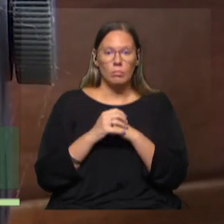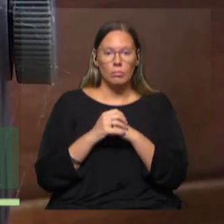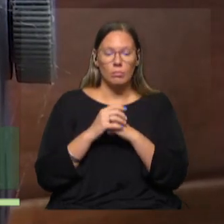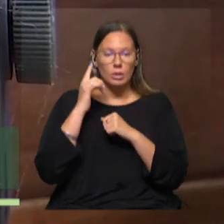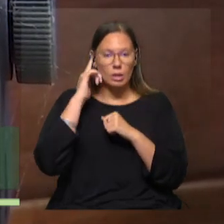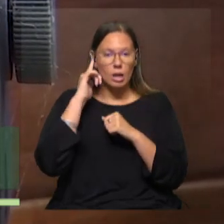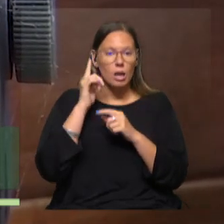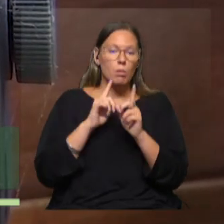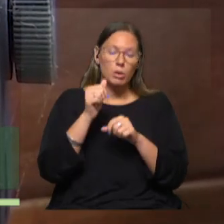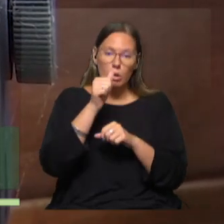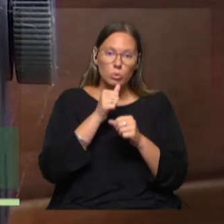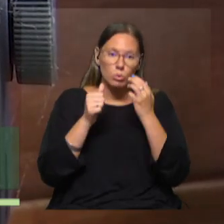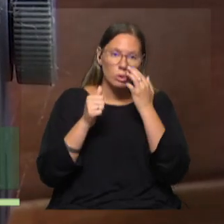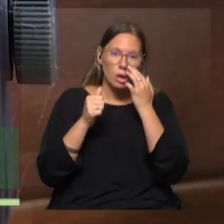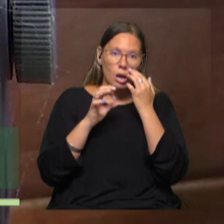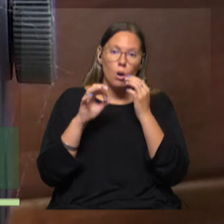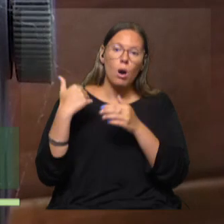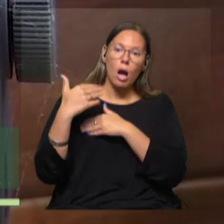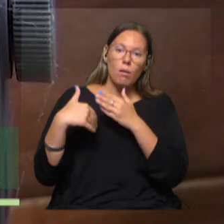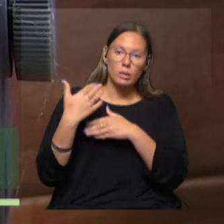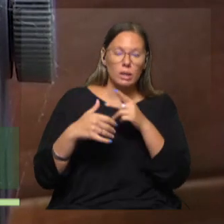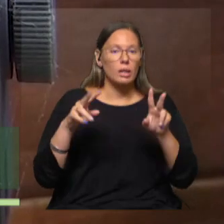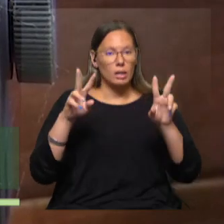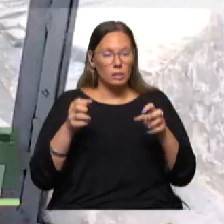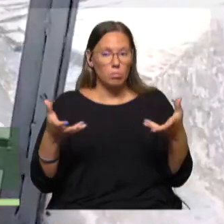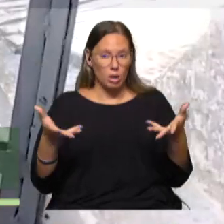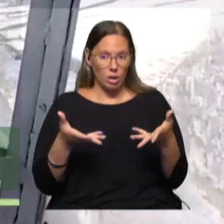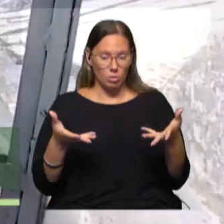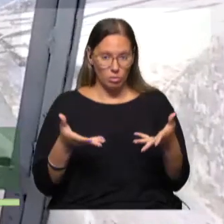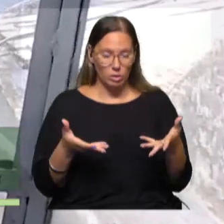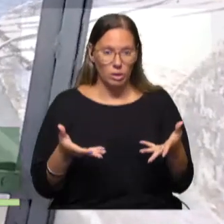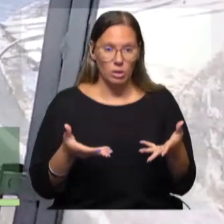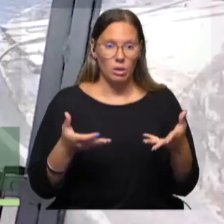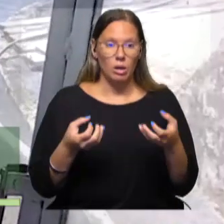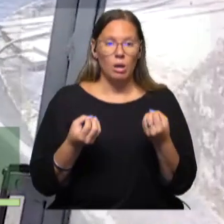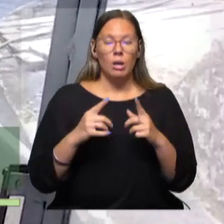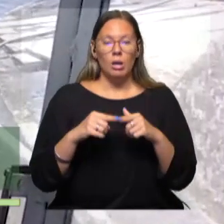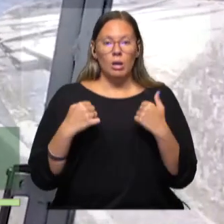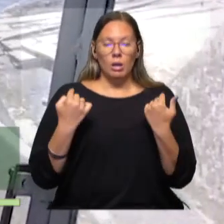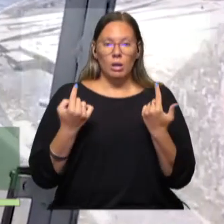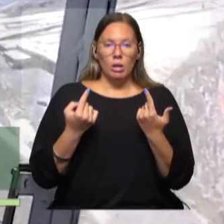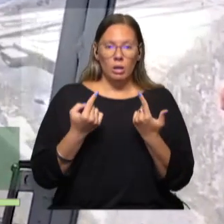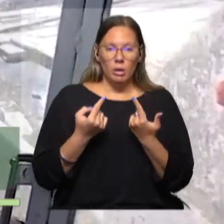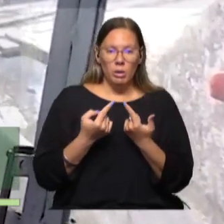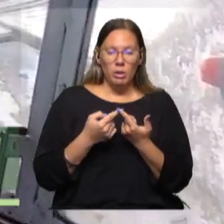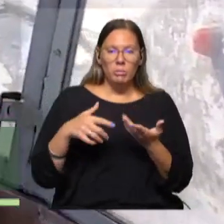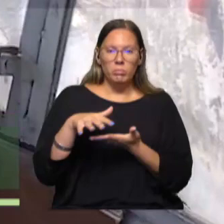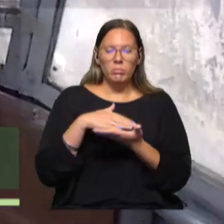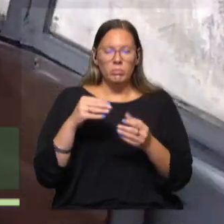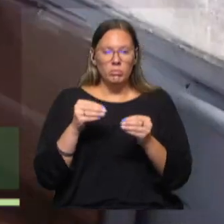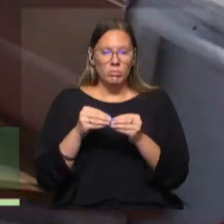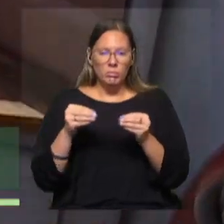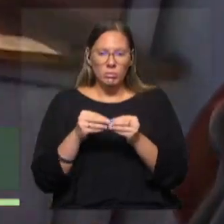algo que pudiera resolver o avanzar en el tema que está pasando ahora, porque nosotros llevamos minuto a minuto, ¿no? La situación de nuestros